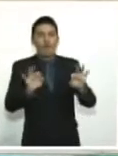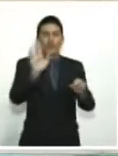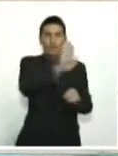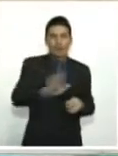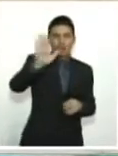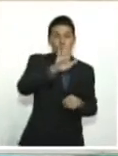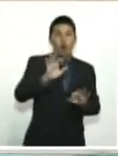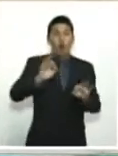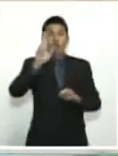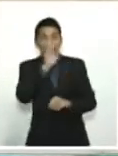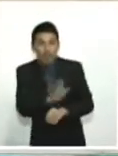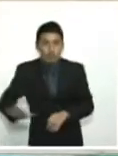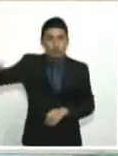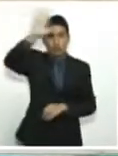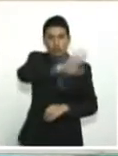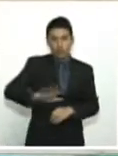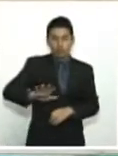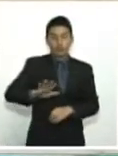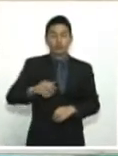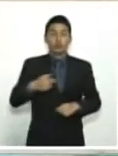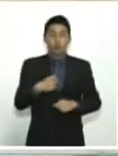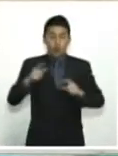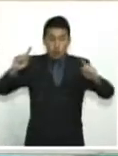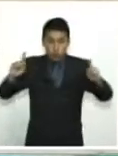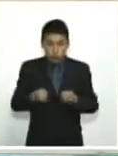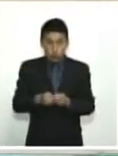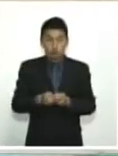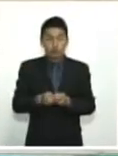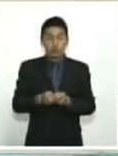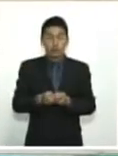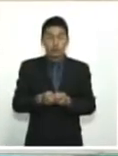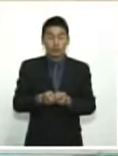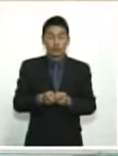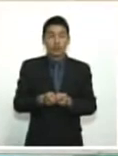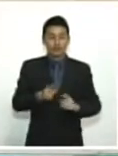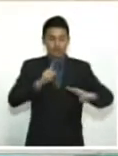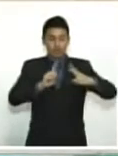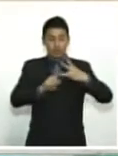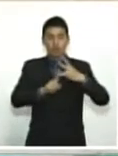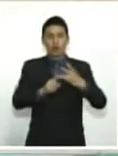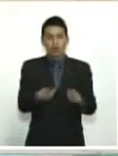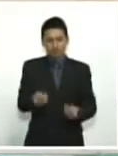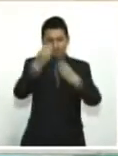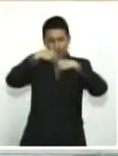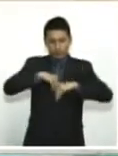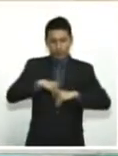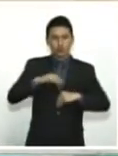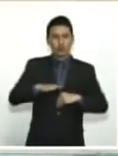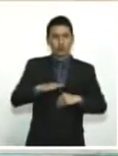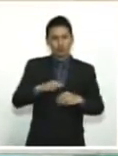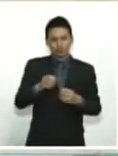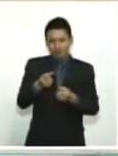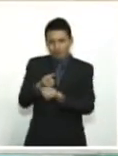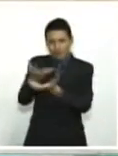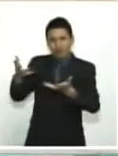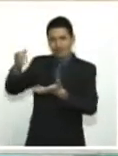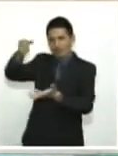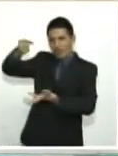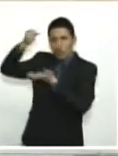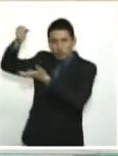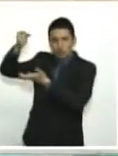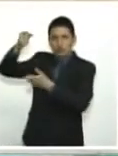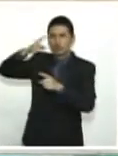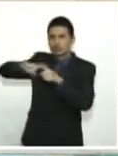nación. Y como conclusión, la tercera, que es la apropiación de recursos a través